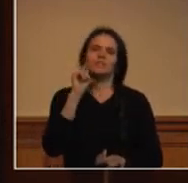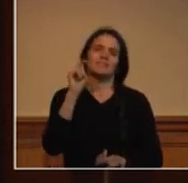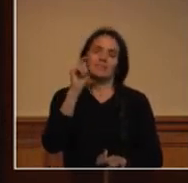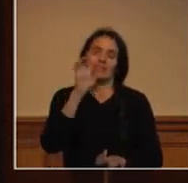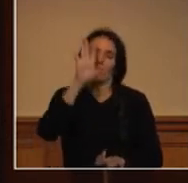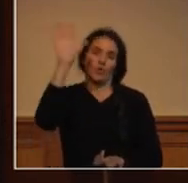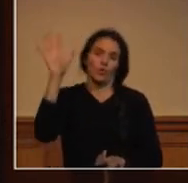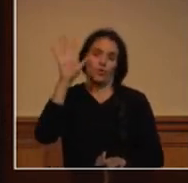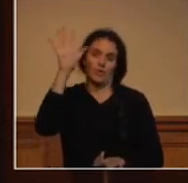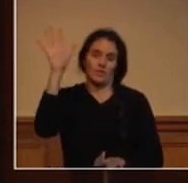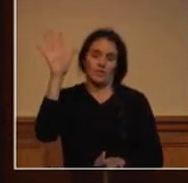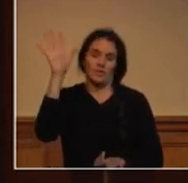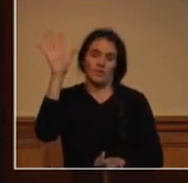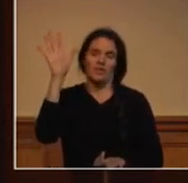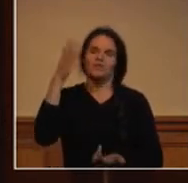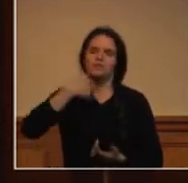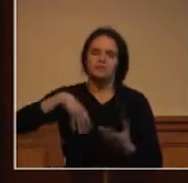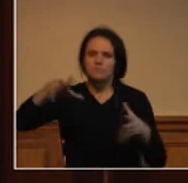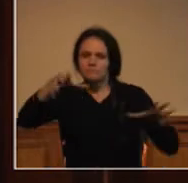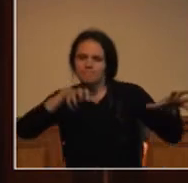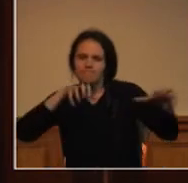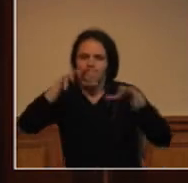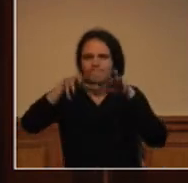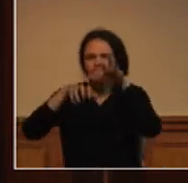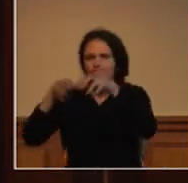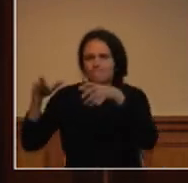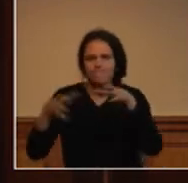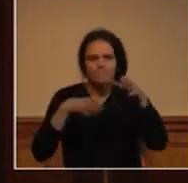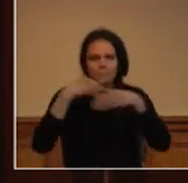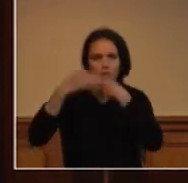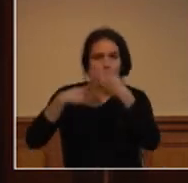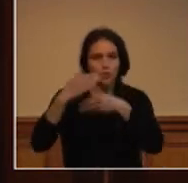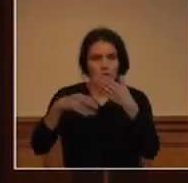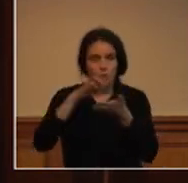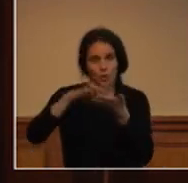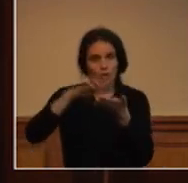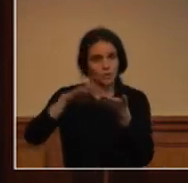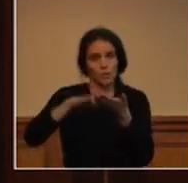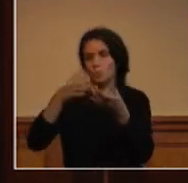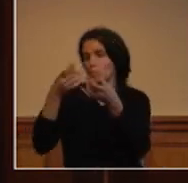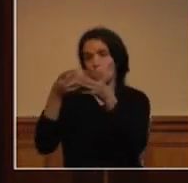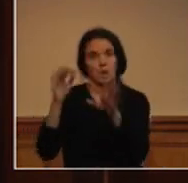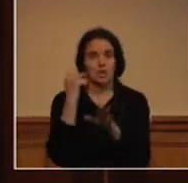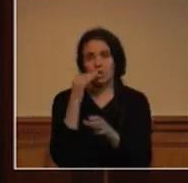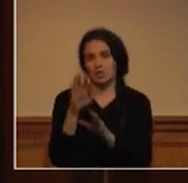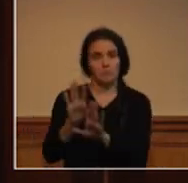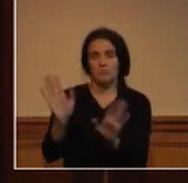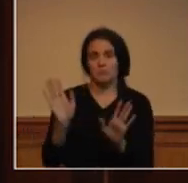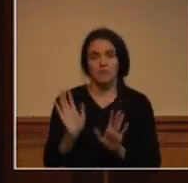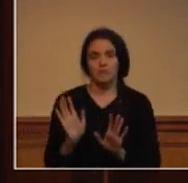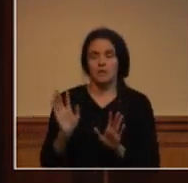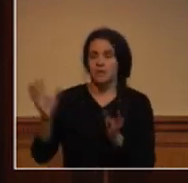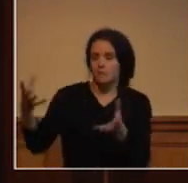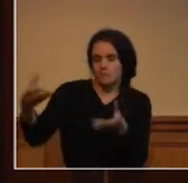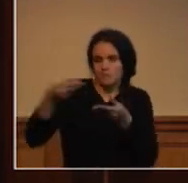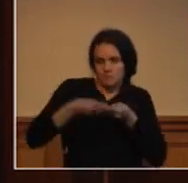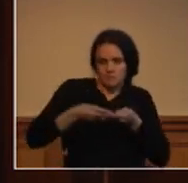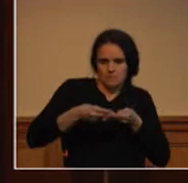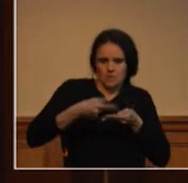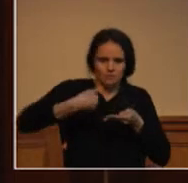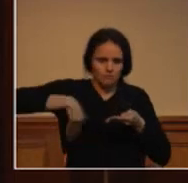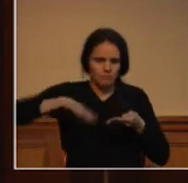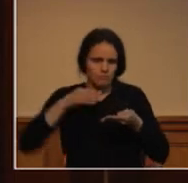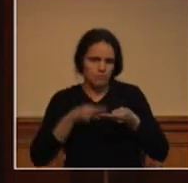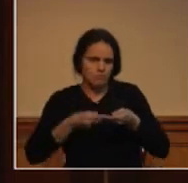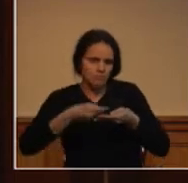Fue recoger lo que sabemos sobre el proceso lector en desarrollo típico y volcarlo hacia algo que